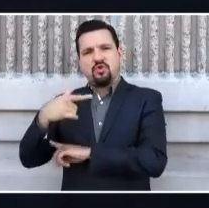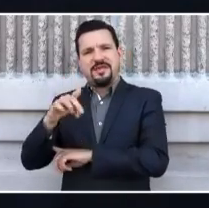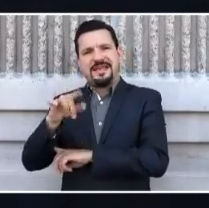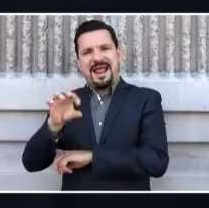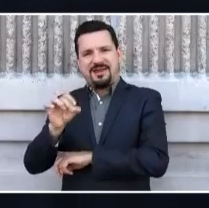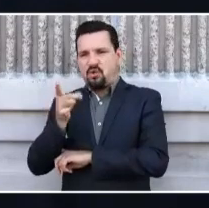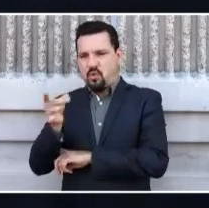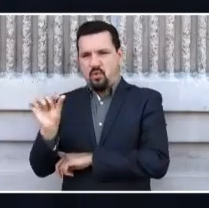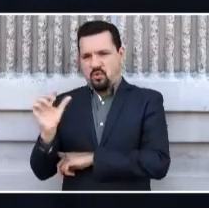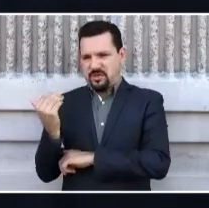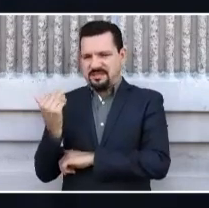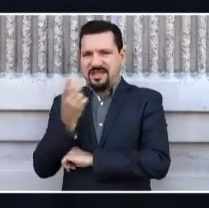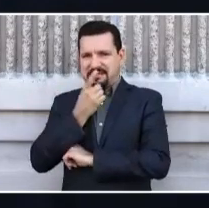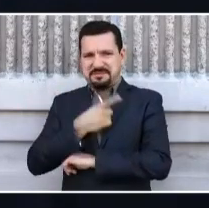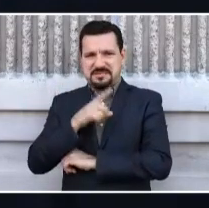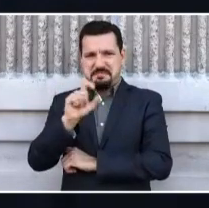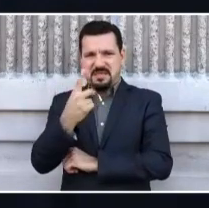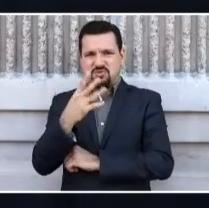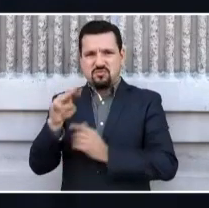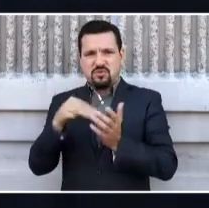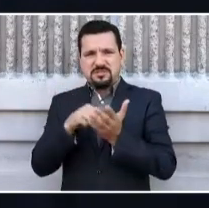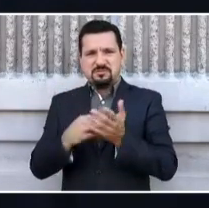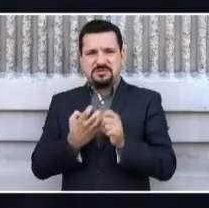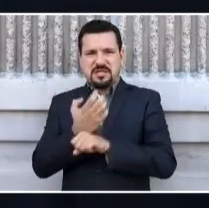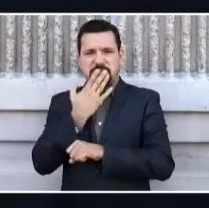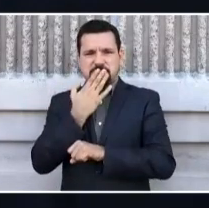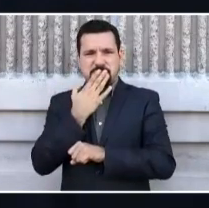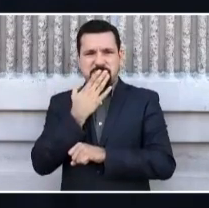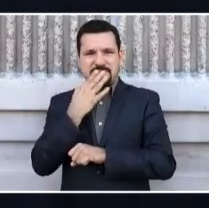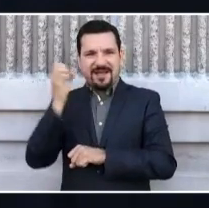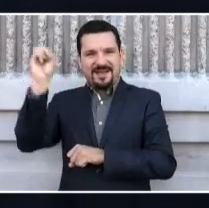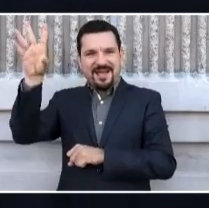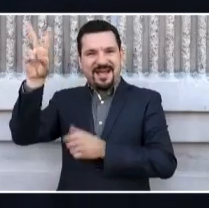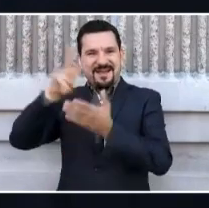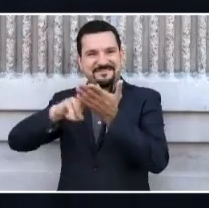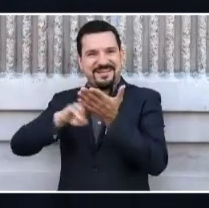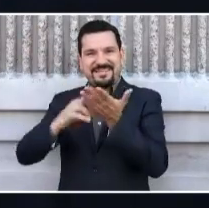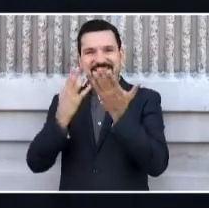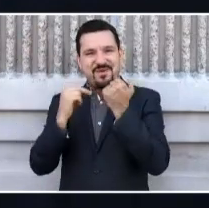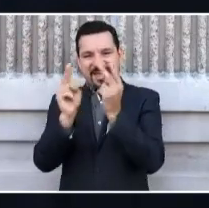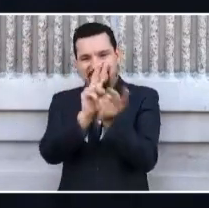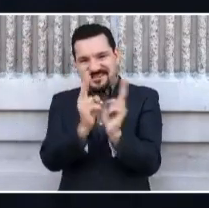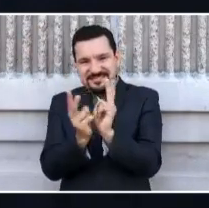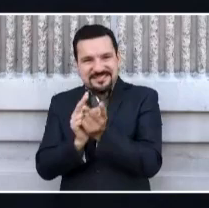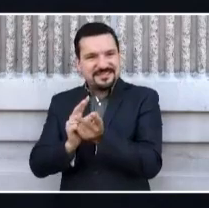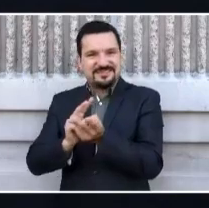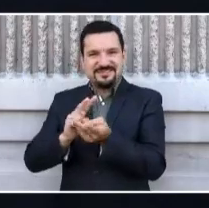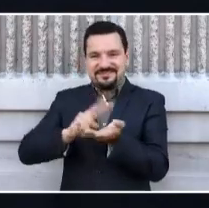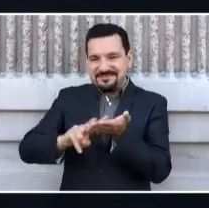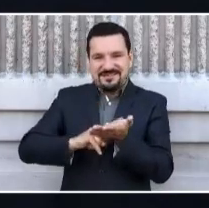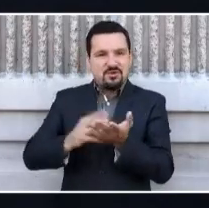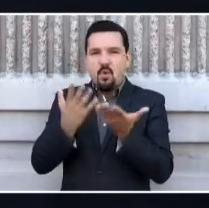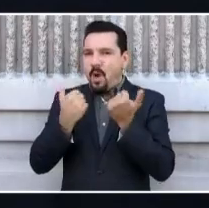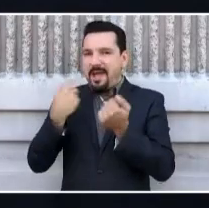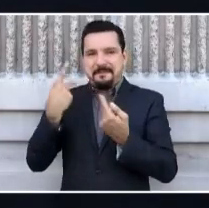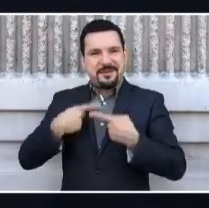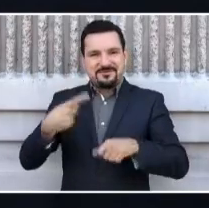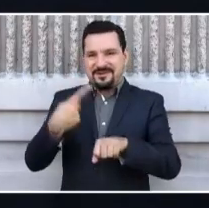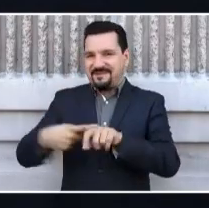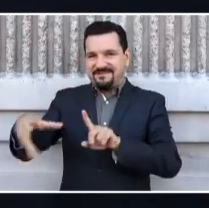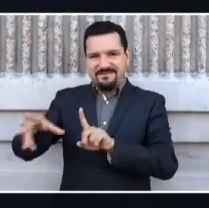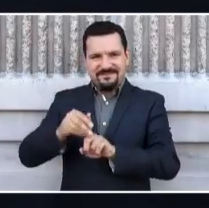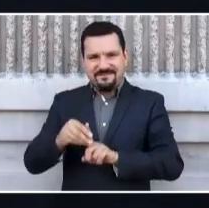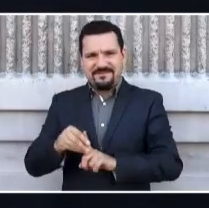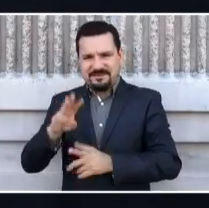los 21 municipios de Sonora que no presentaron contagios ni tienen localidades vecinas, pues